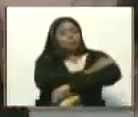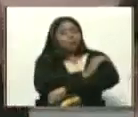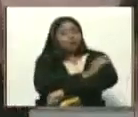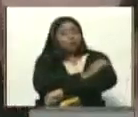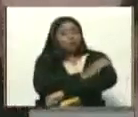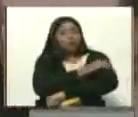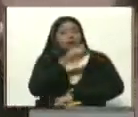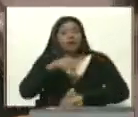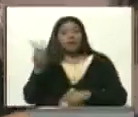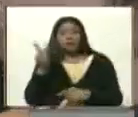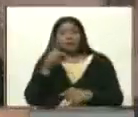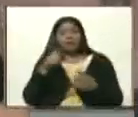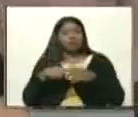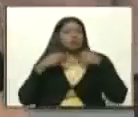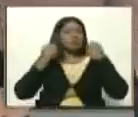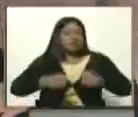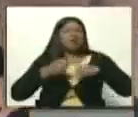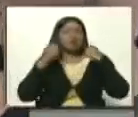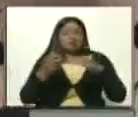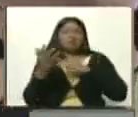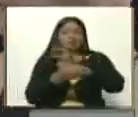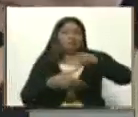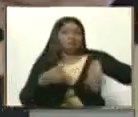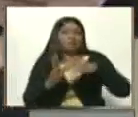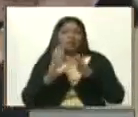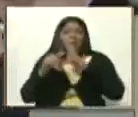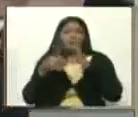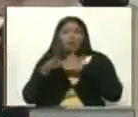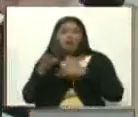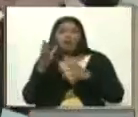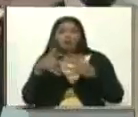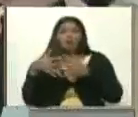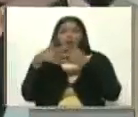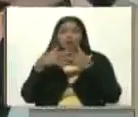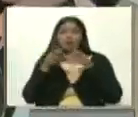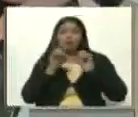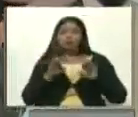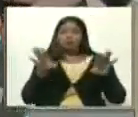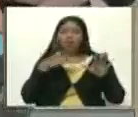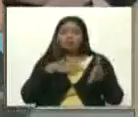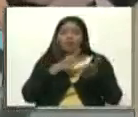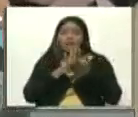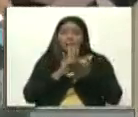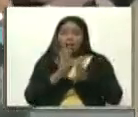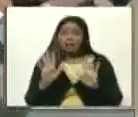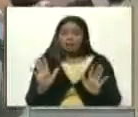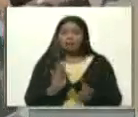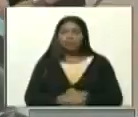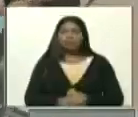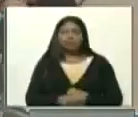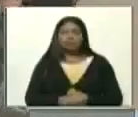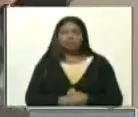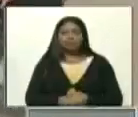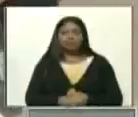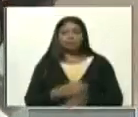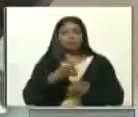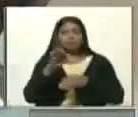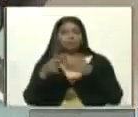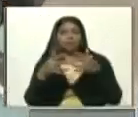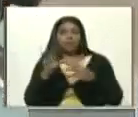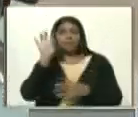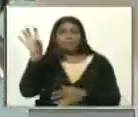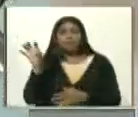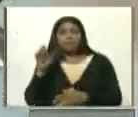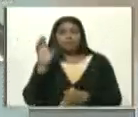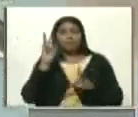Aquí en Venezuela han causado guarimba, son corruptos, van a los Estados Unidos y llegan y lo sueltan, ¿no? Extrañamente, es decir, en el país donde supuestamente